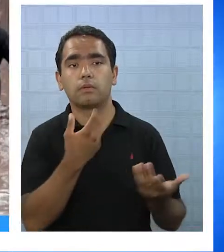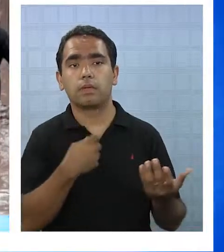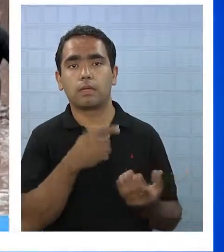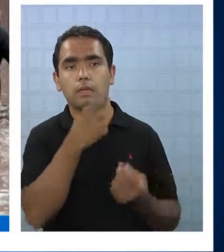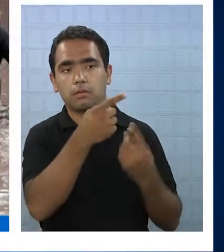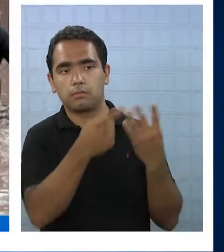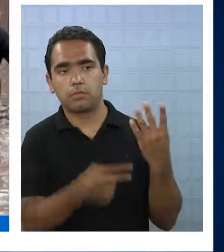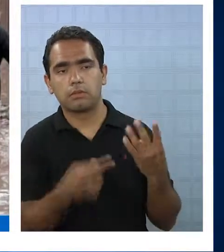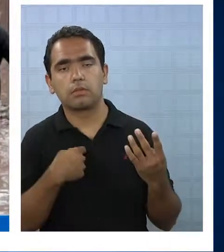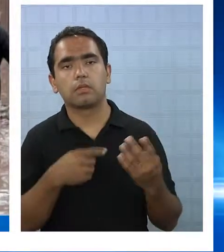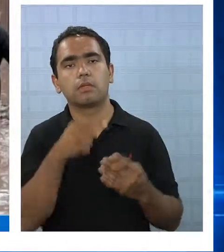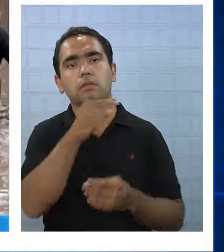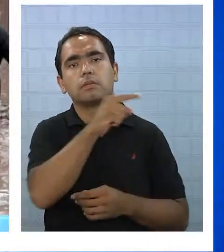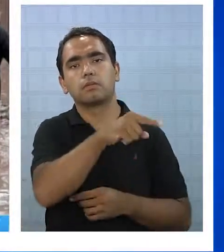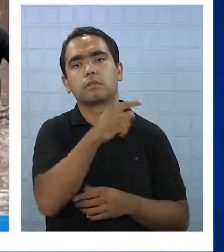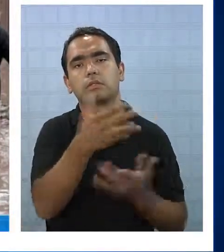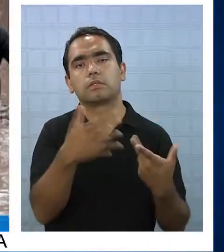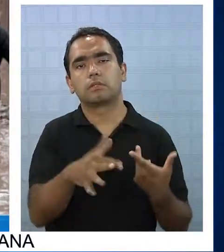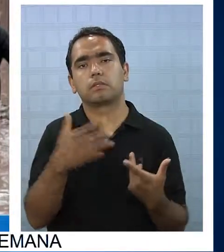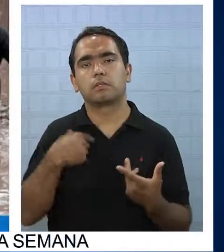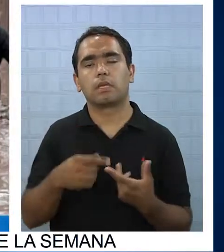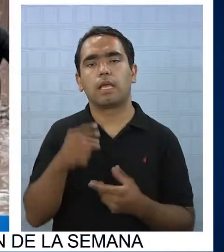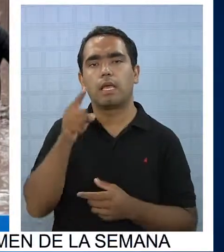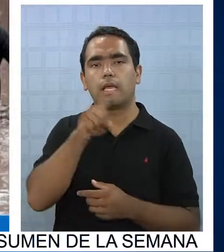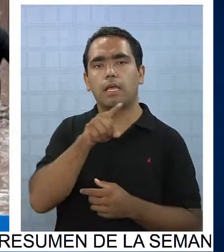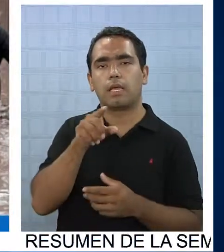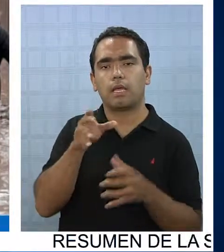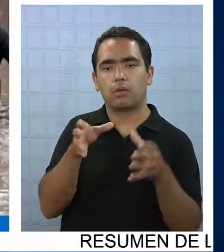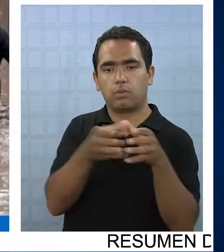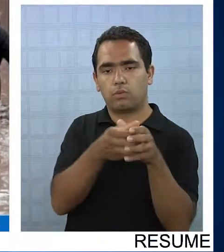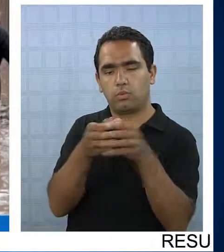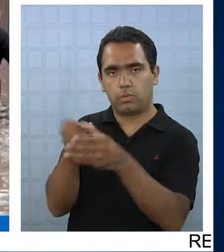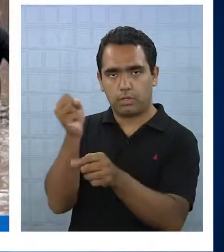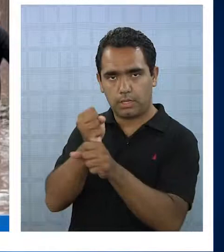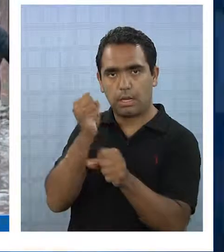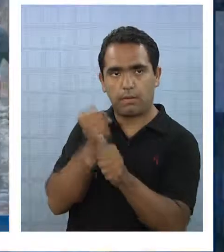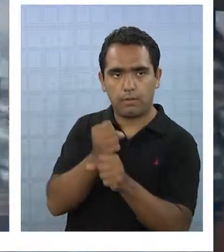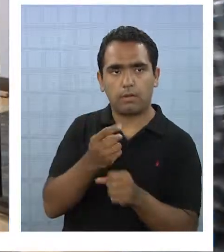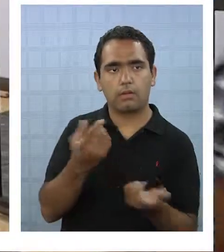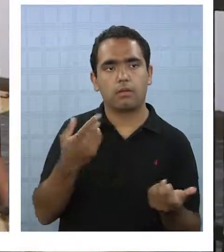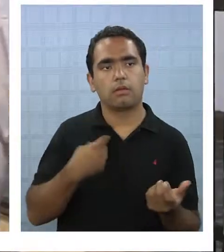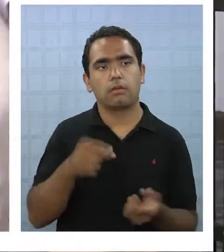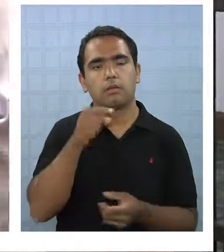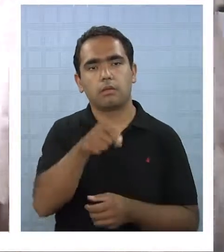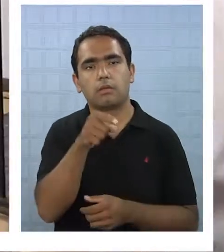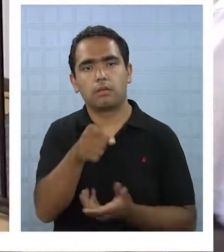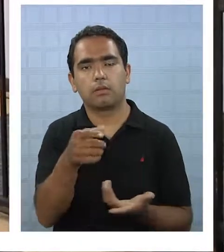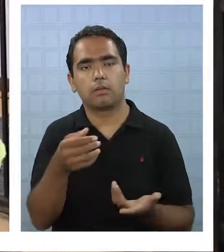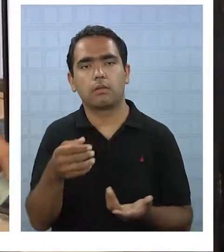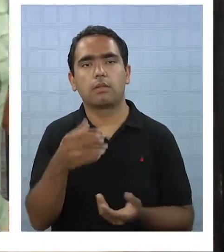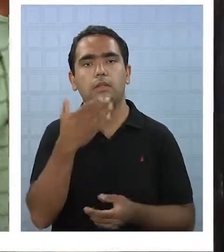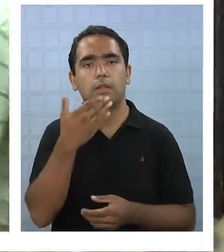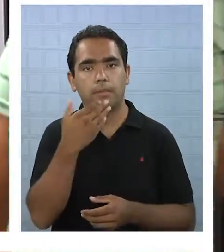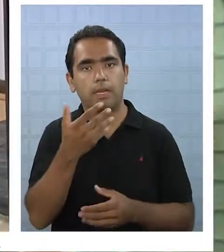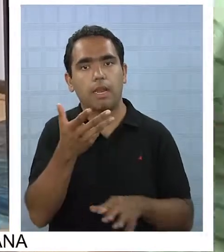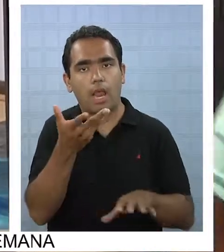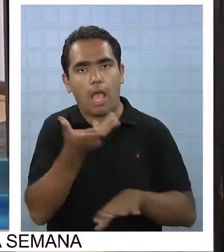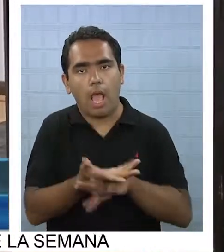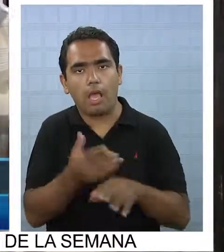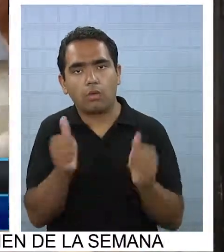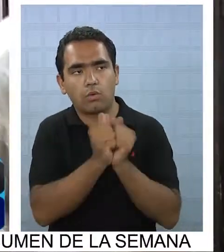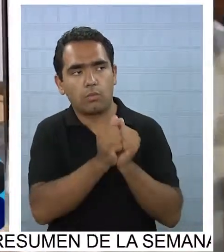mundo sindical también surge la inquietud para ayudar a sus padres que nosotros tenemos compañeros por tarea del aeroport área de chile en huasco con general